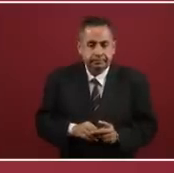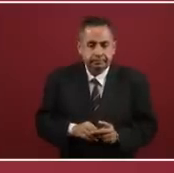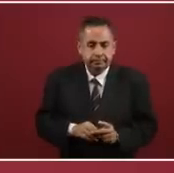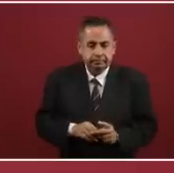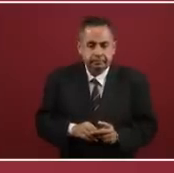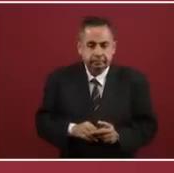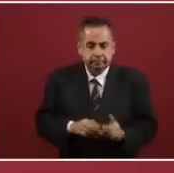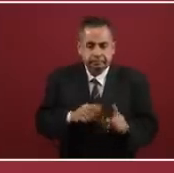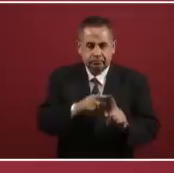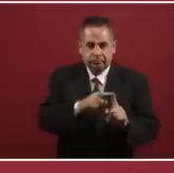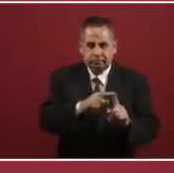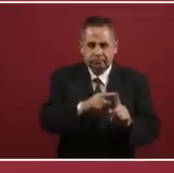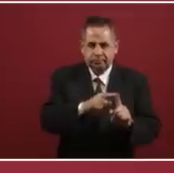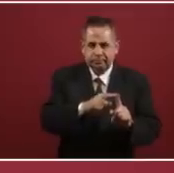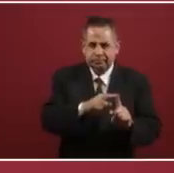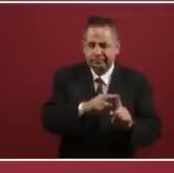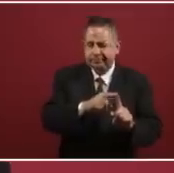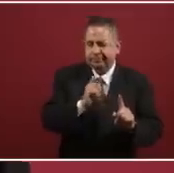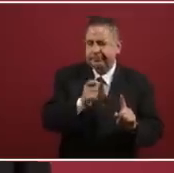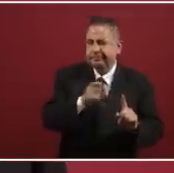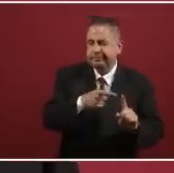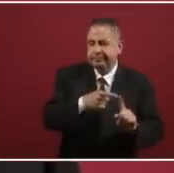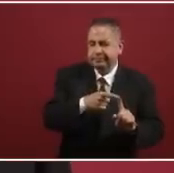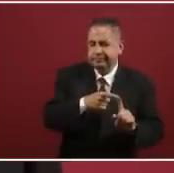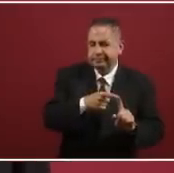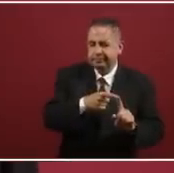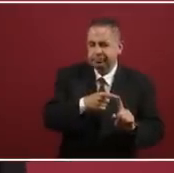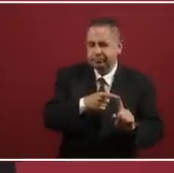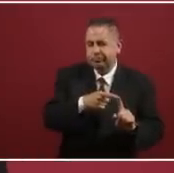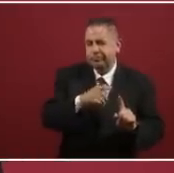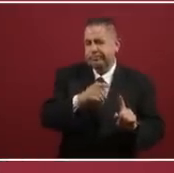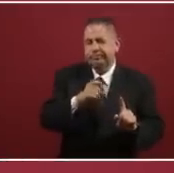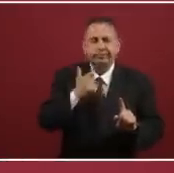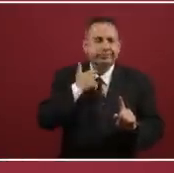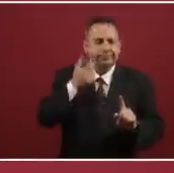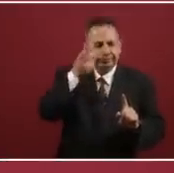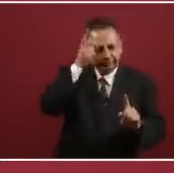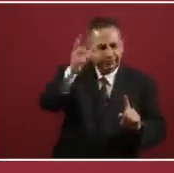el finado dirigente petrolero.